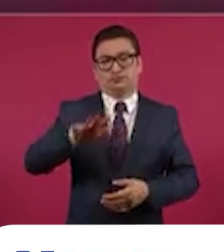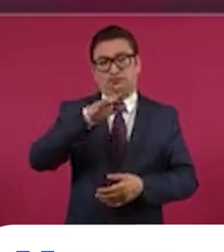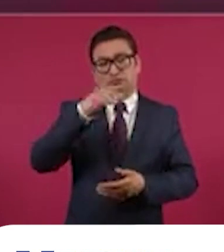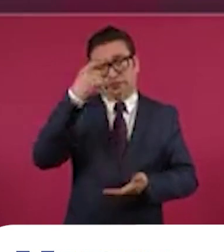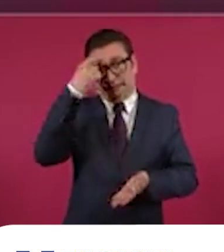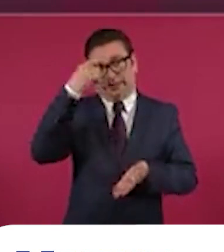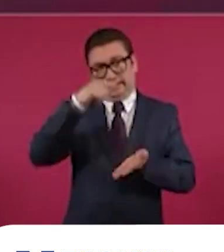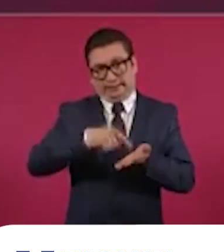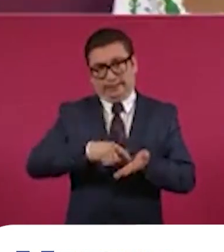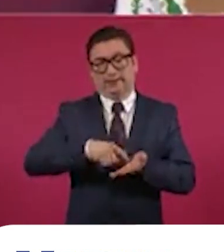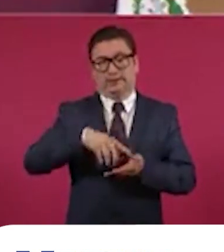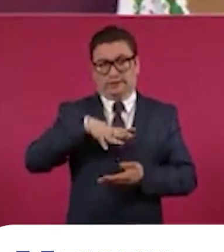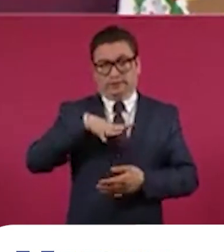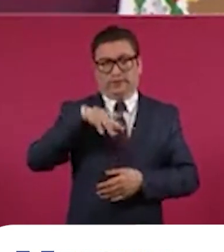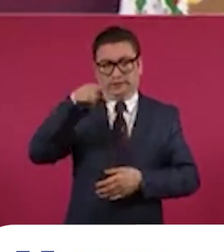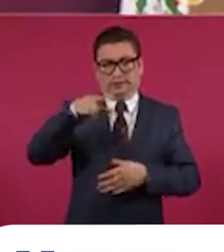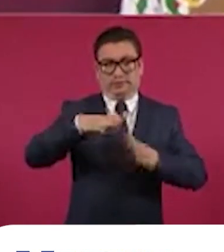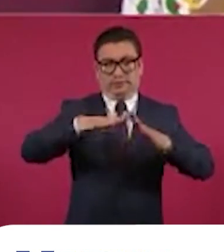mar